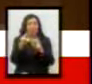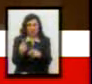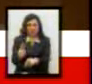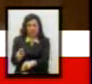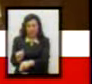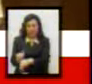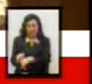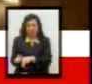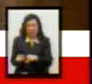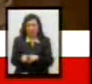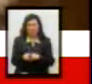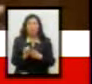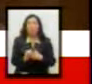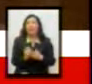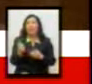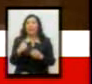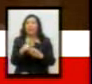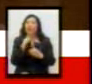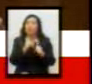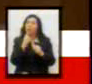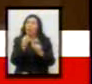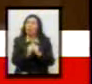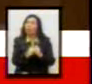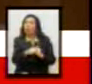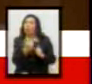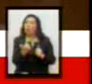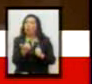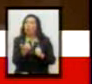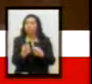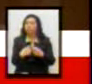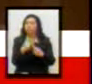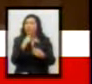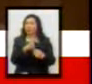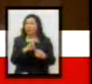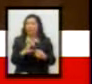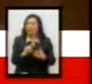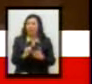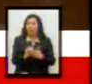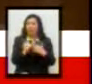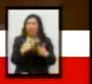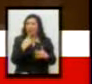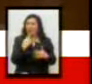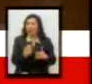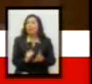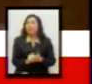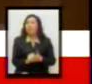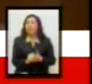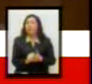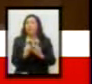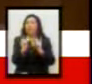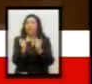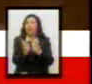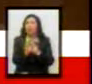género, sino también complementar esta acción con otra intervención estratégica, que ya lo mencionó la